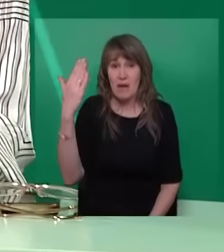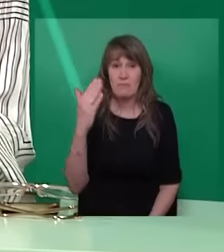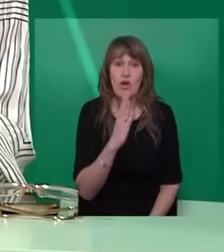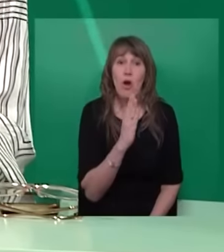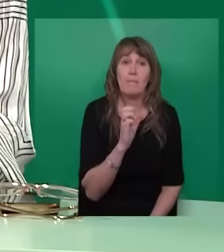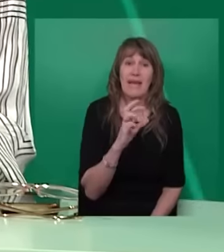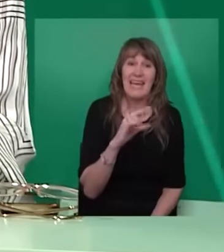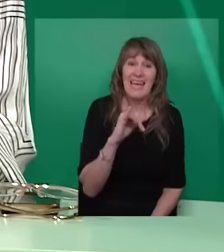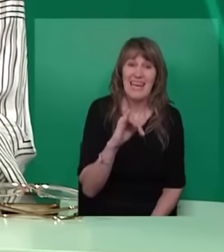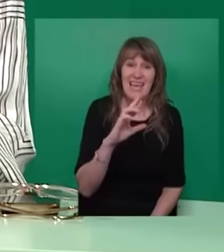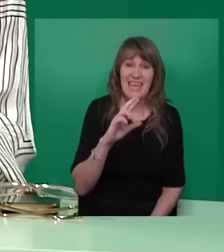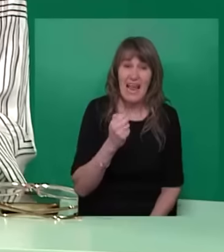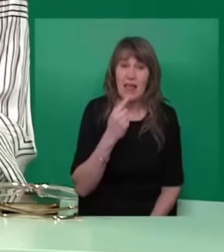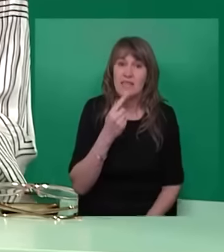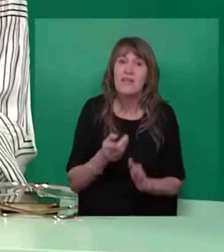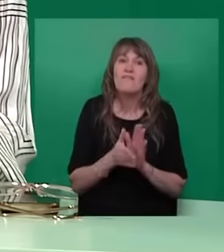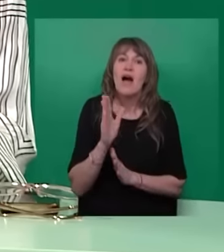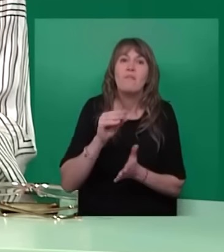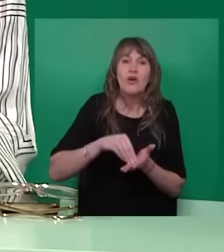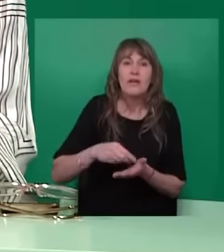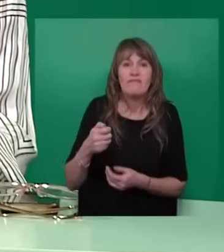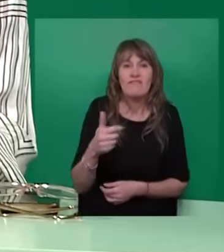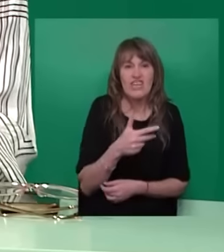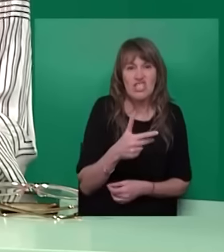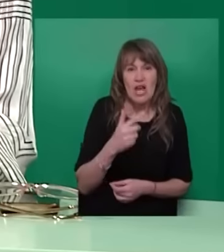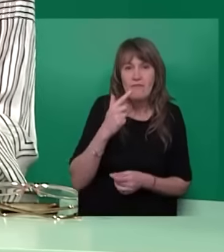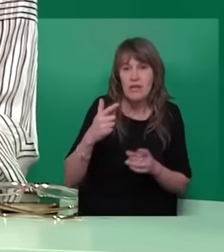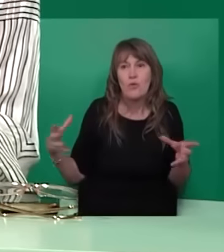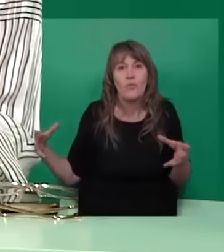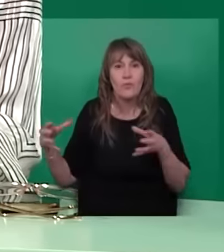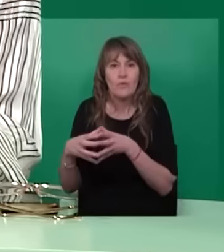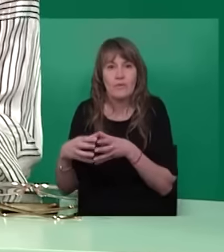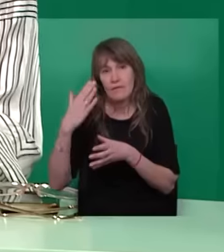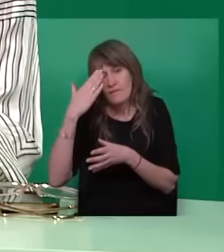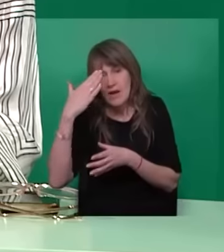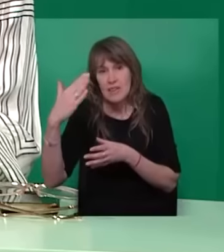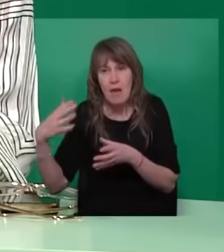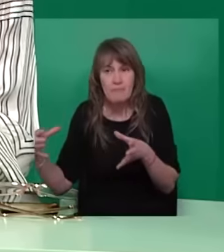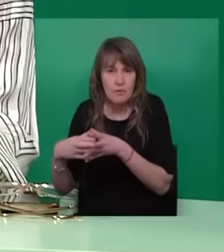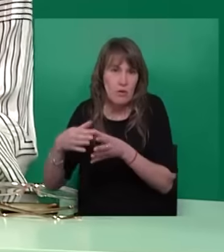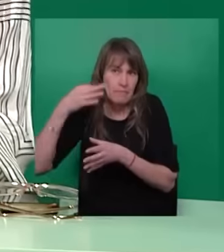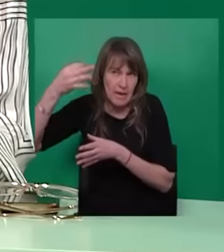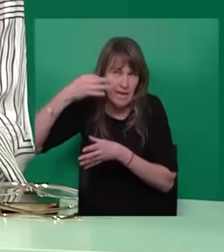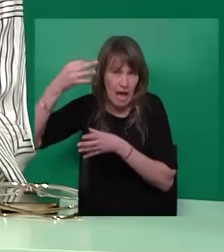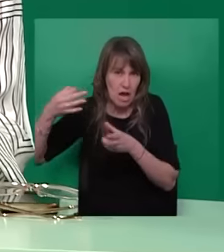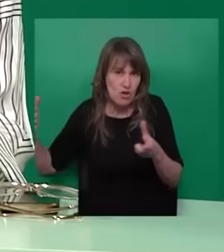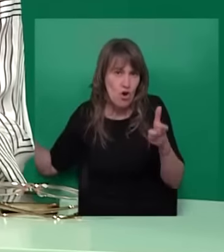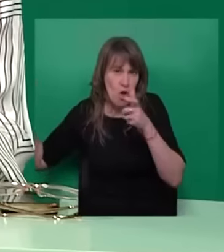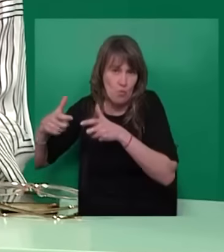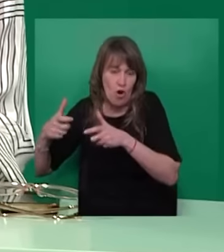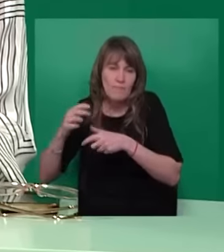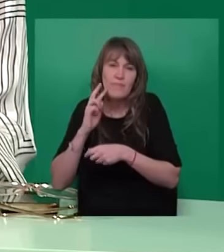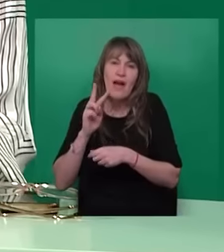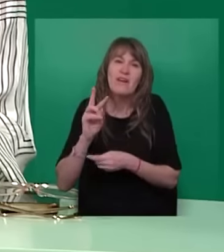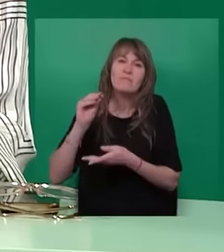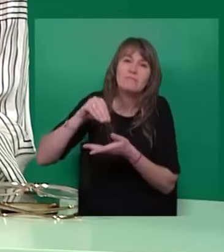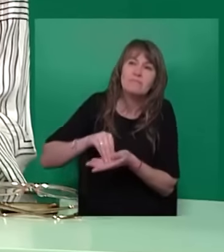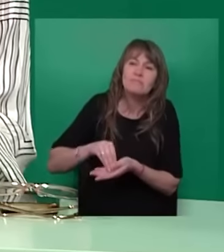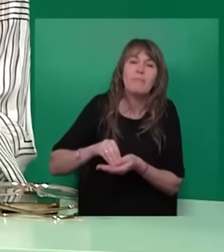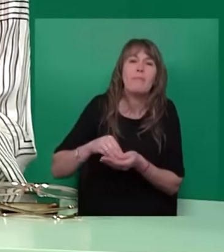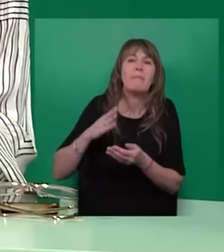se fijará una nueva fecha de plenario de esa fuerza política para evaluar si se fija postura con respecto al